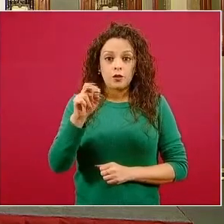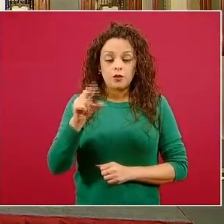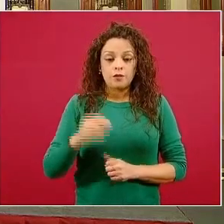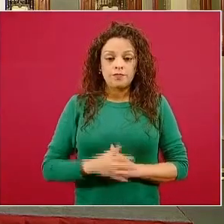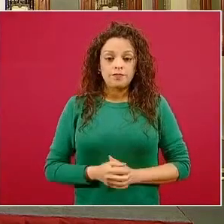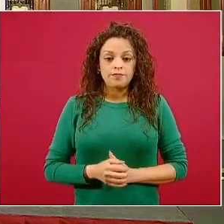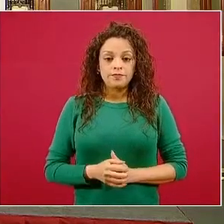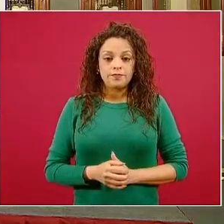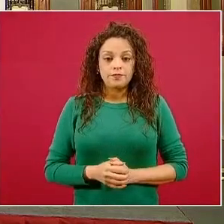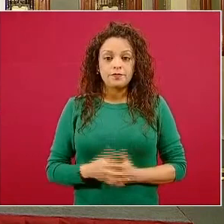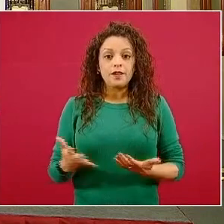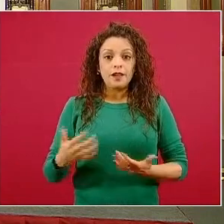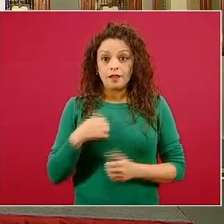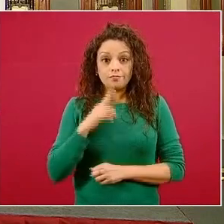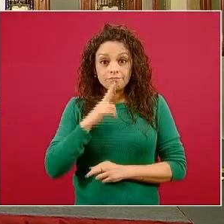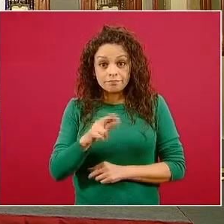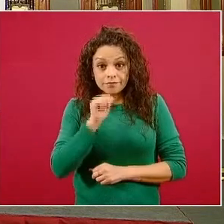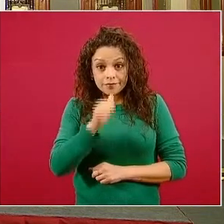¿No respondí?